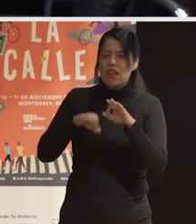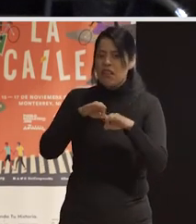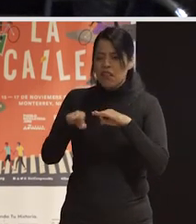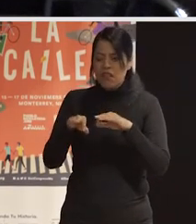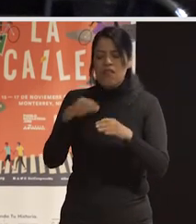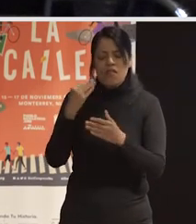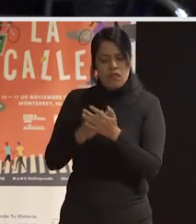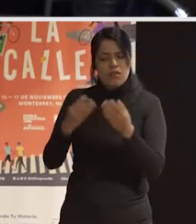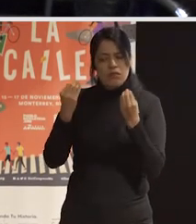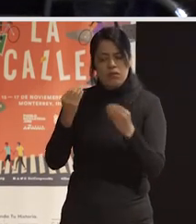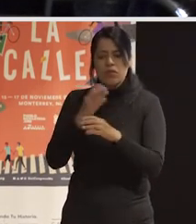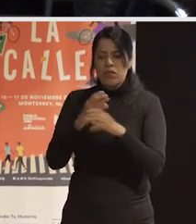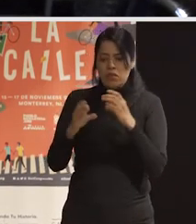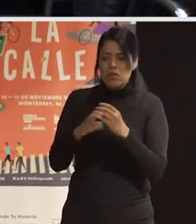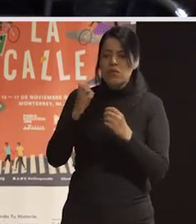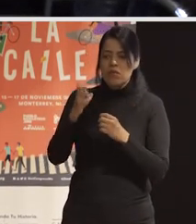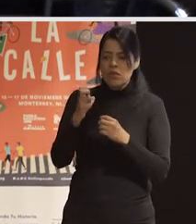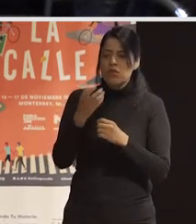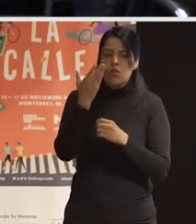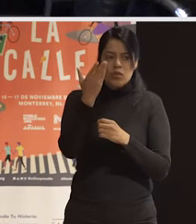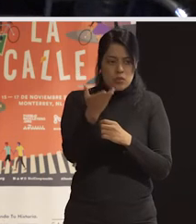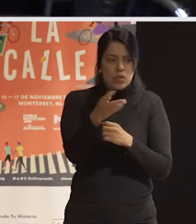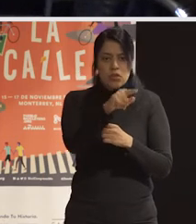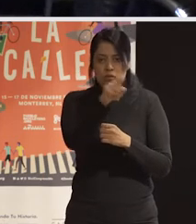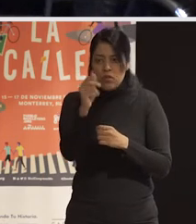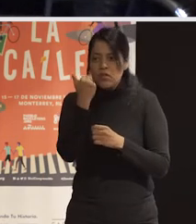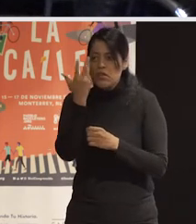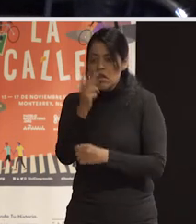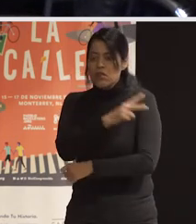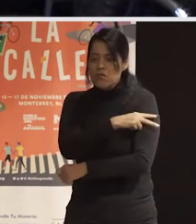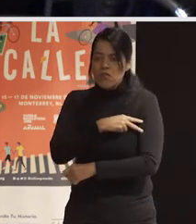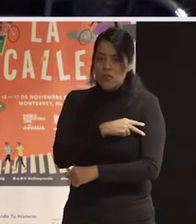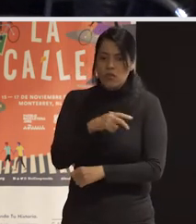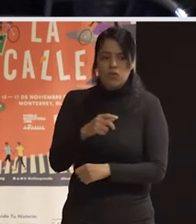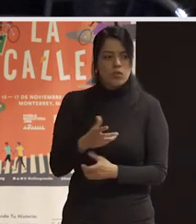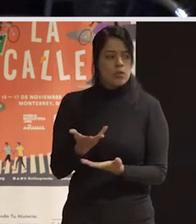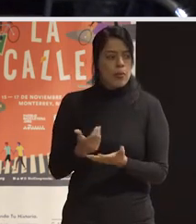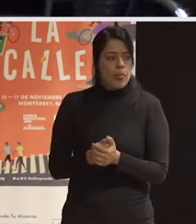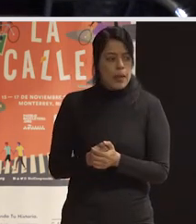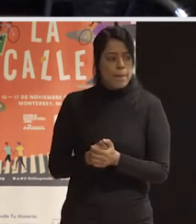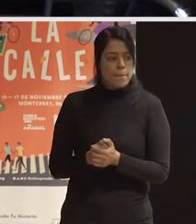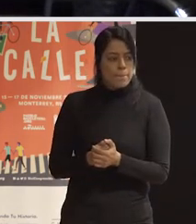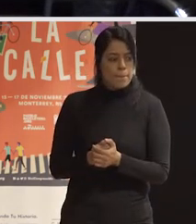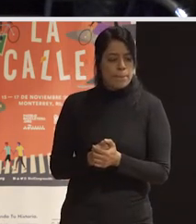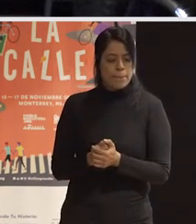y por eso apelar también a las personas que quieran ser voluntarios cual si no tenemos él